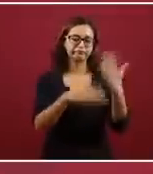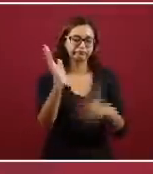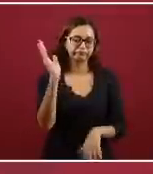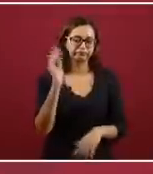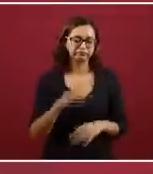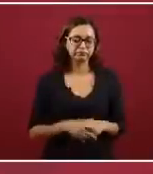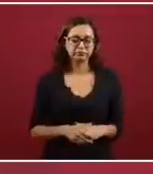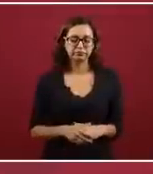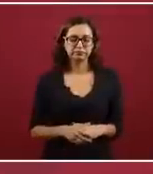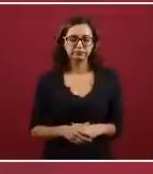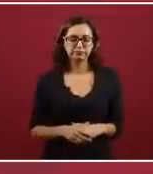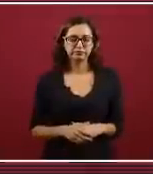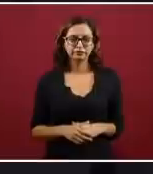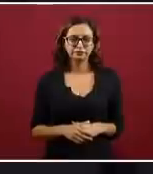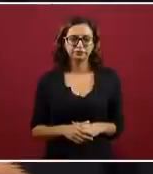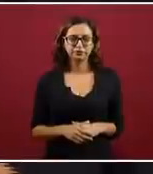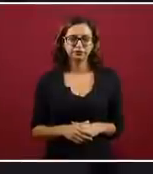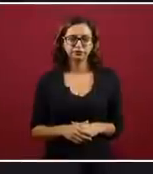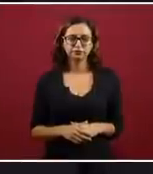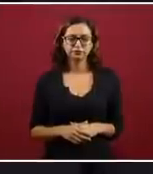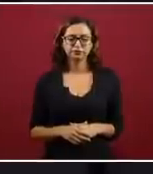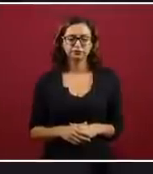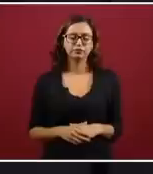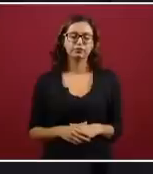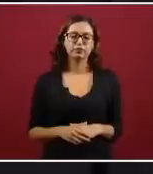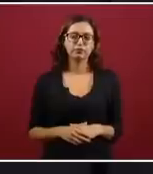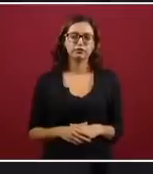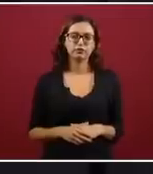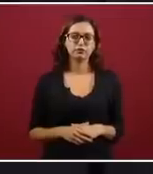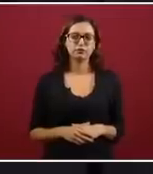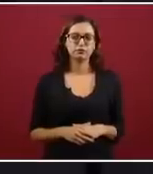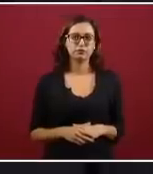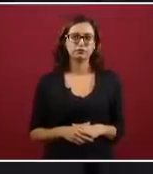Hubo un ambiente